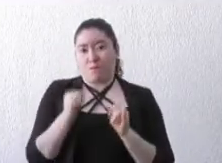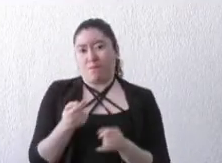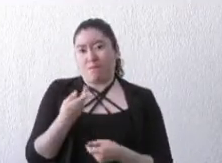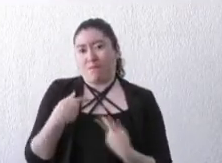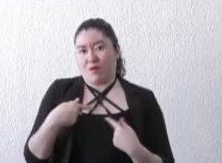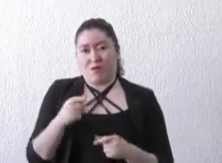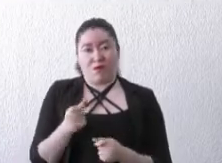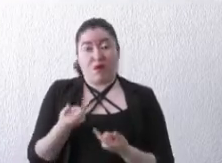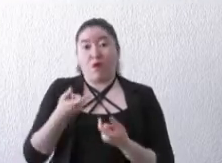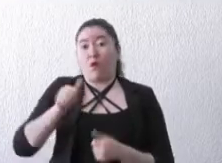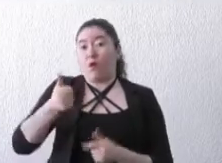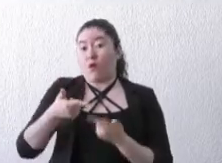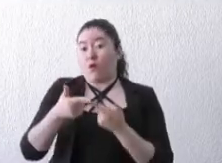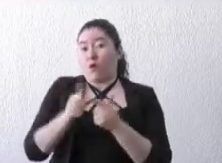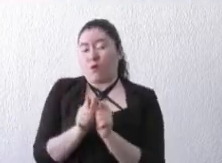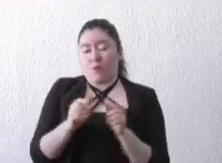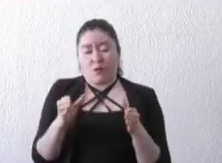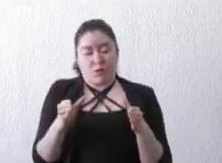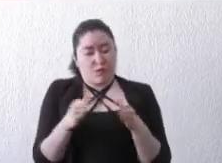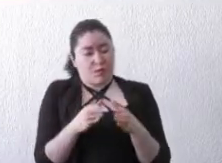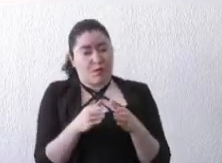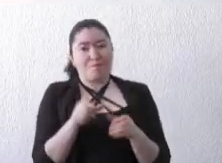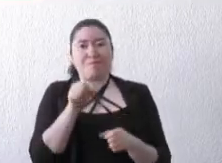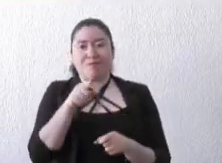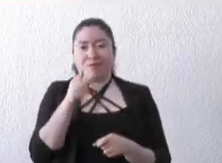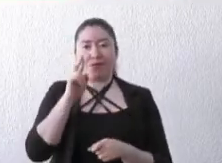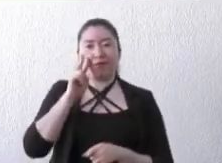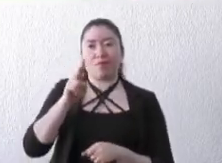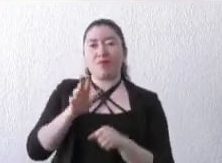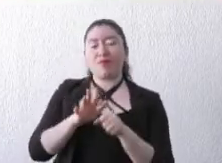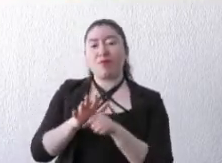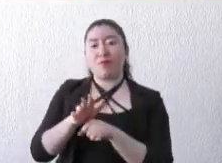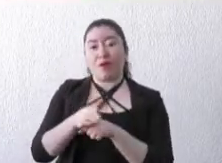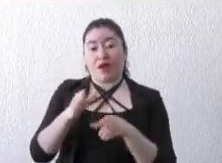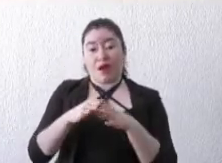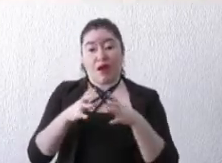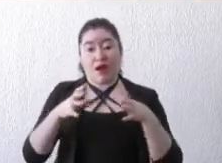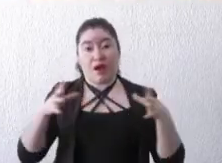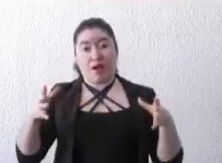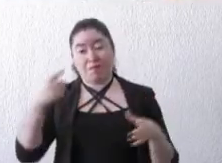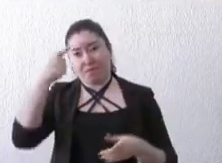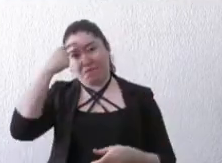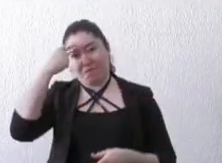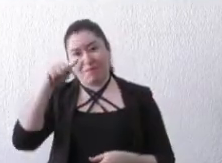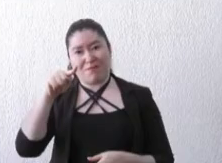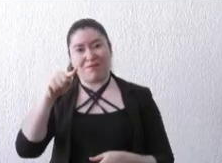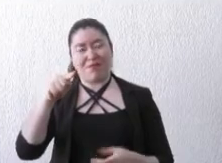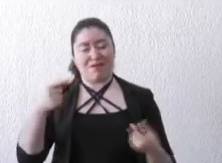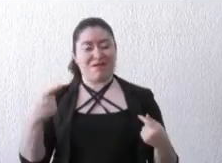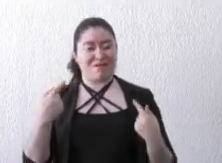para grupos y agrupaciones más pequeñas, y el que ustedes vieron es un camerino tipo